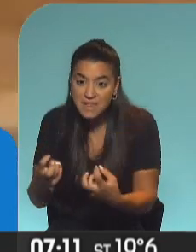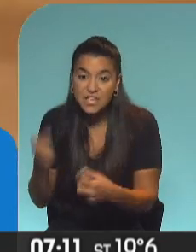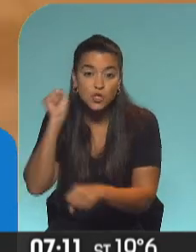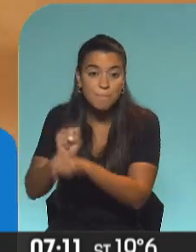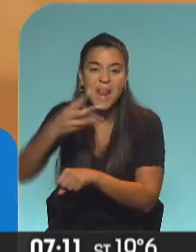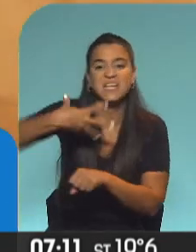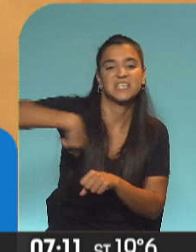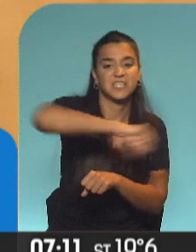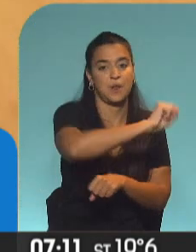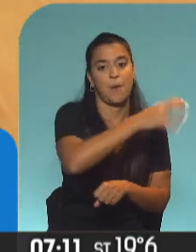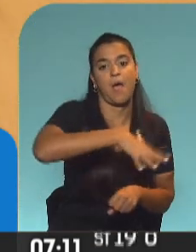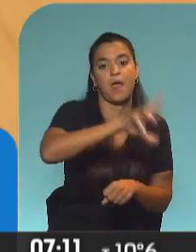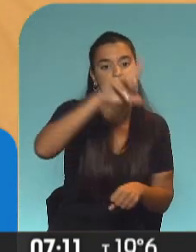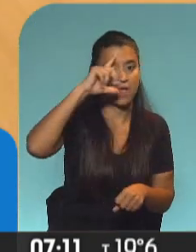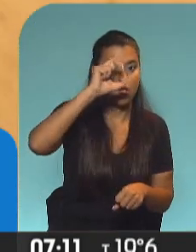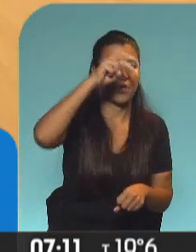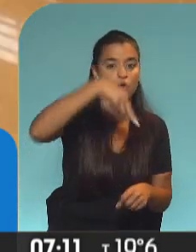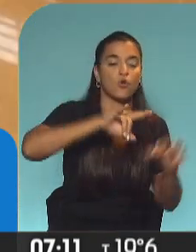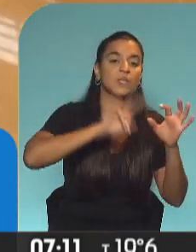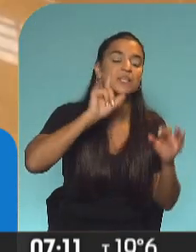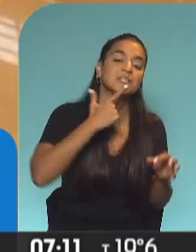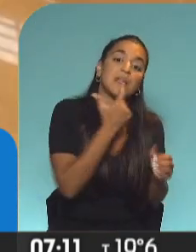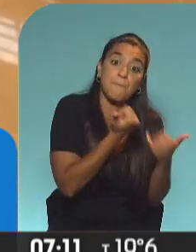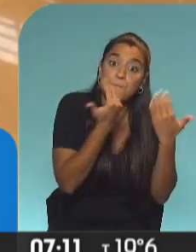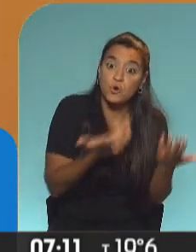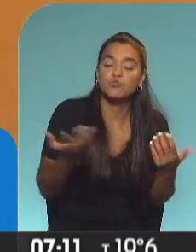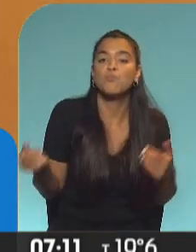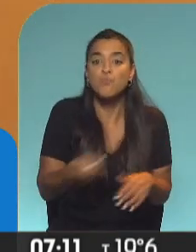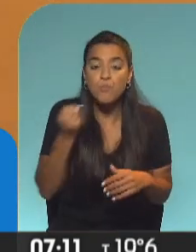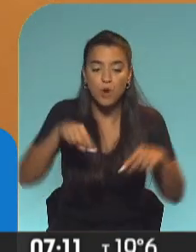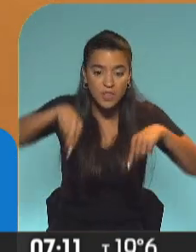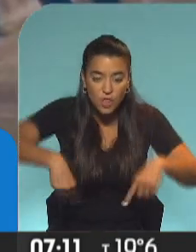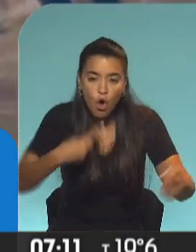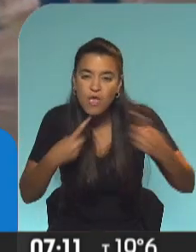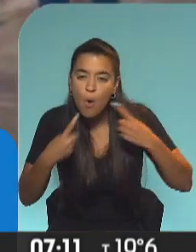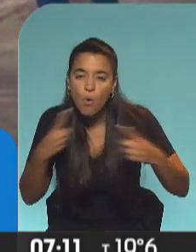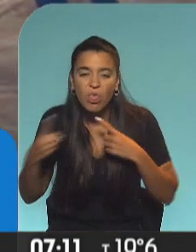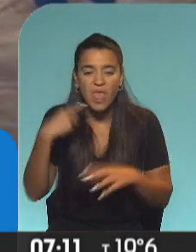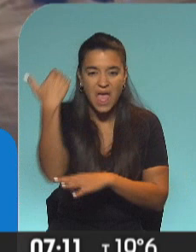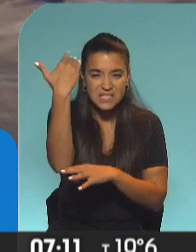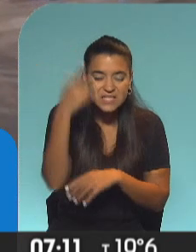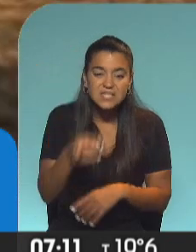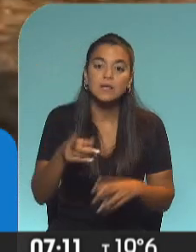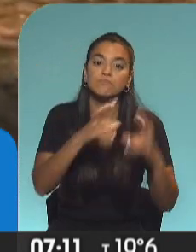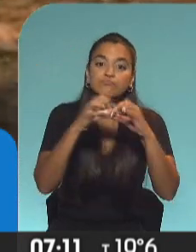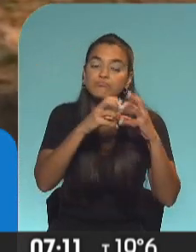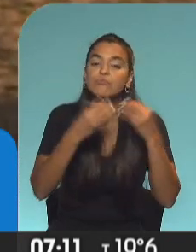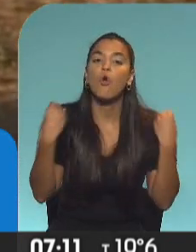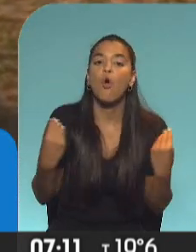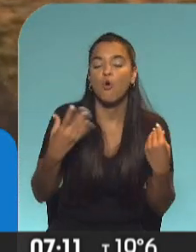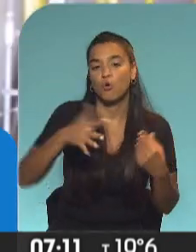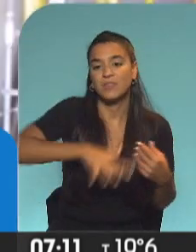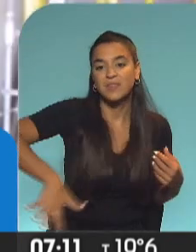penal a Reconquista. Por eso destaco la importancia de la audiencia de hoy, donde se va a debatir nada menos que la